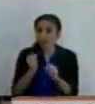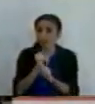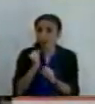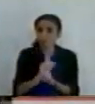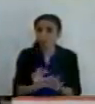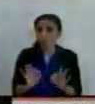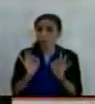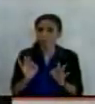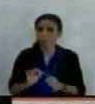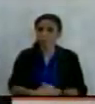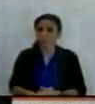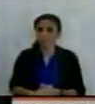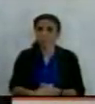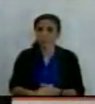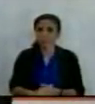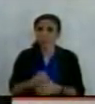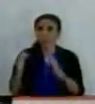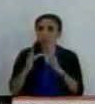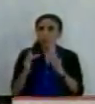Los enlaces aéreos